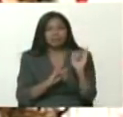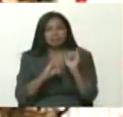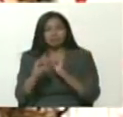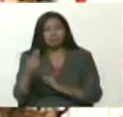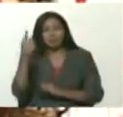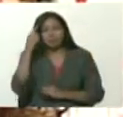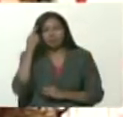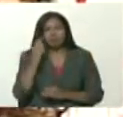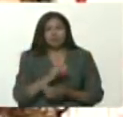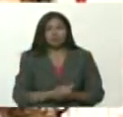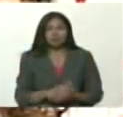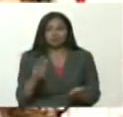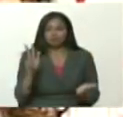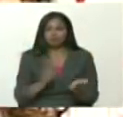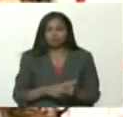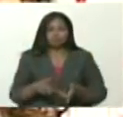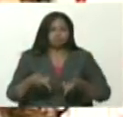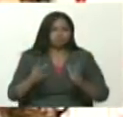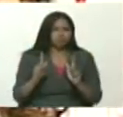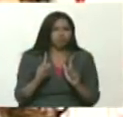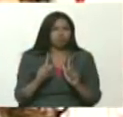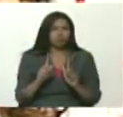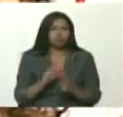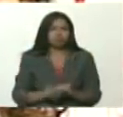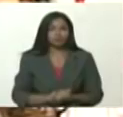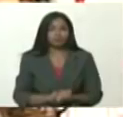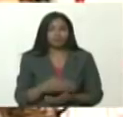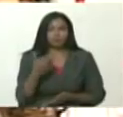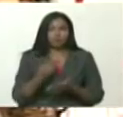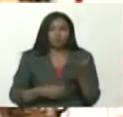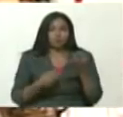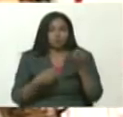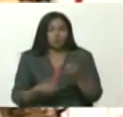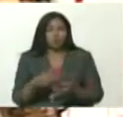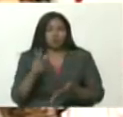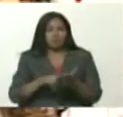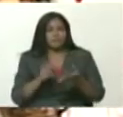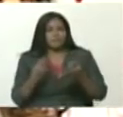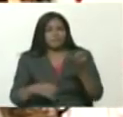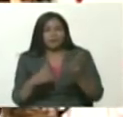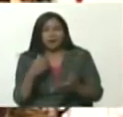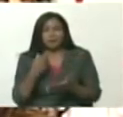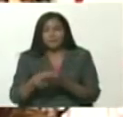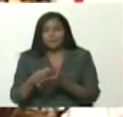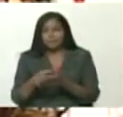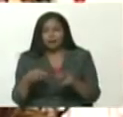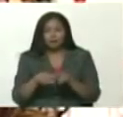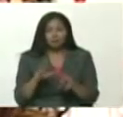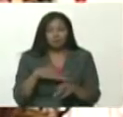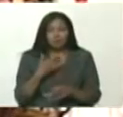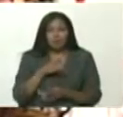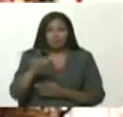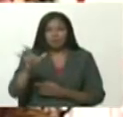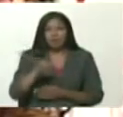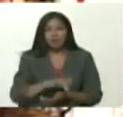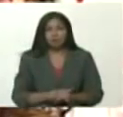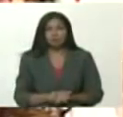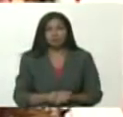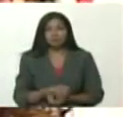día se aprobó los recursos para que estos muchachos pudiesen viajar. Qué